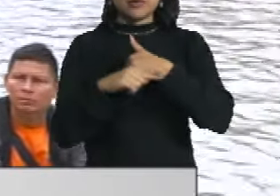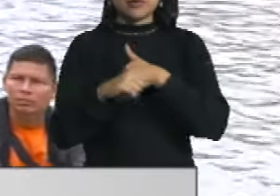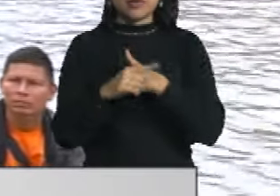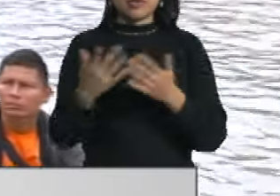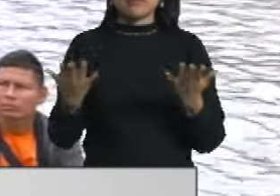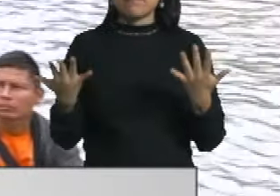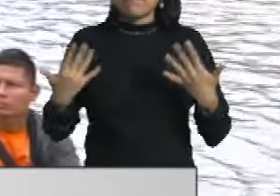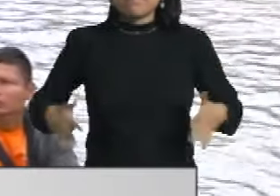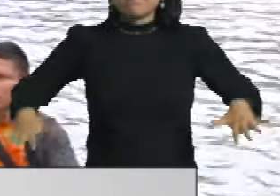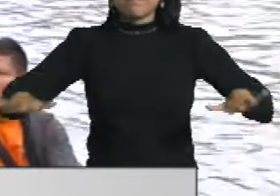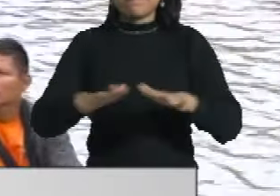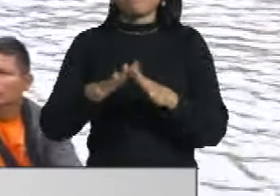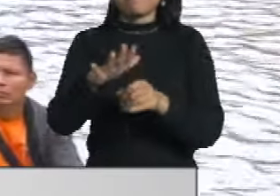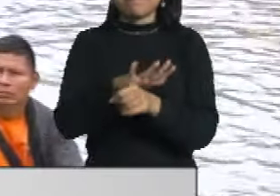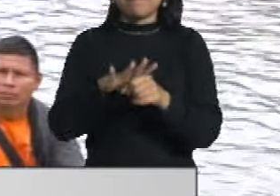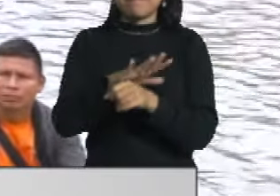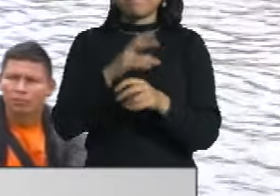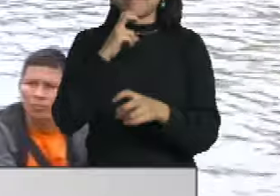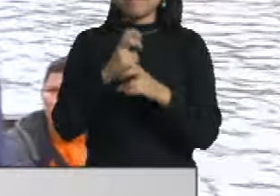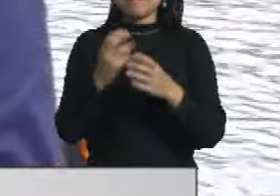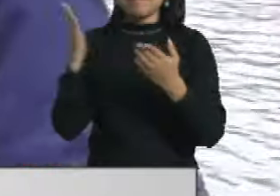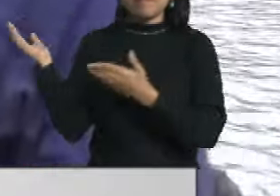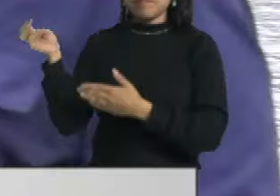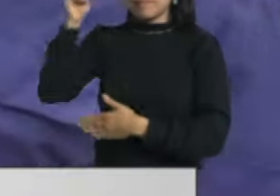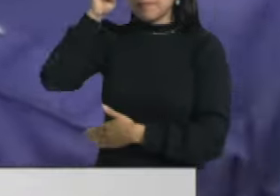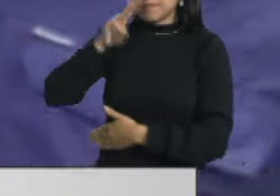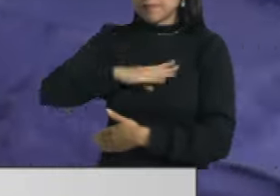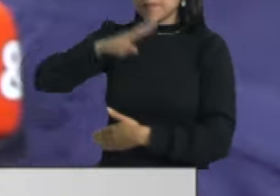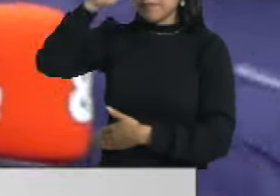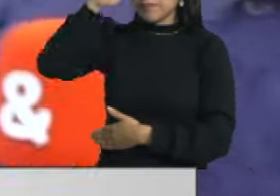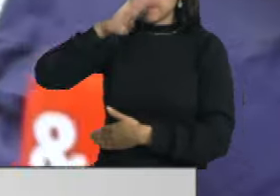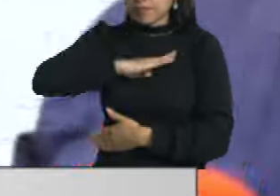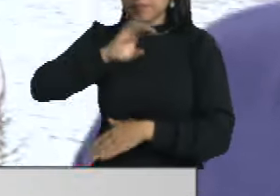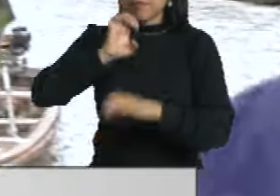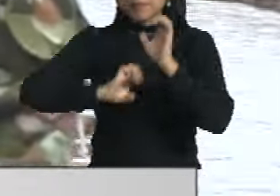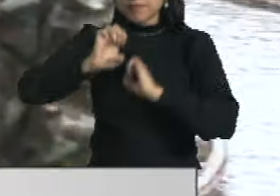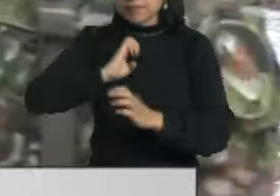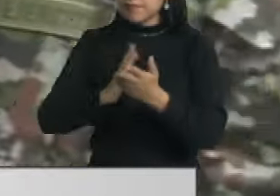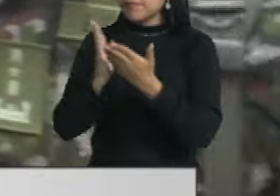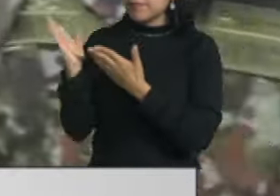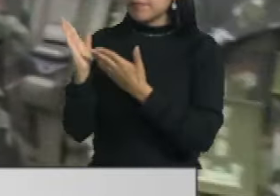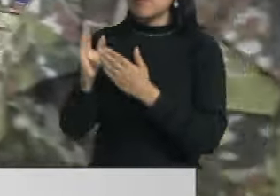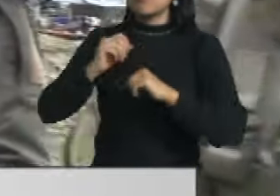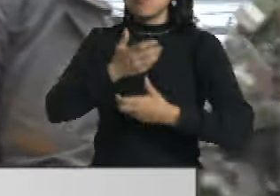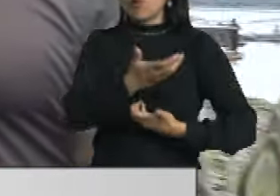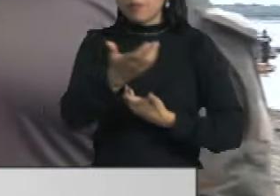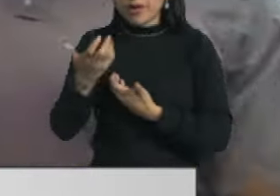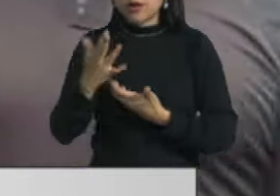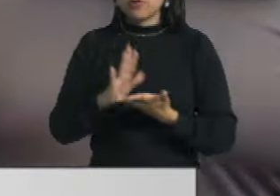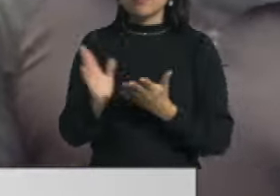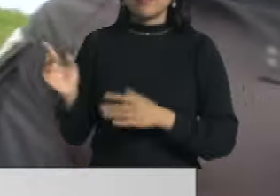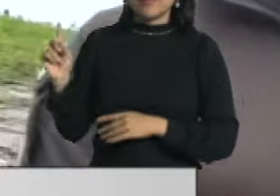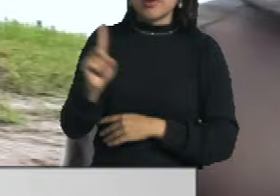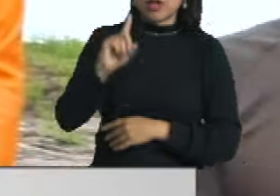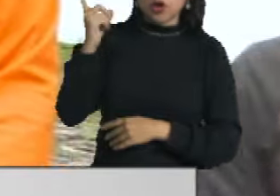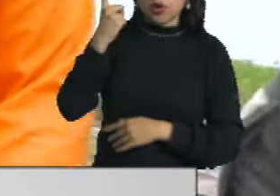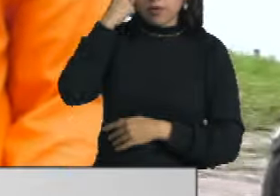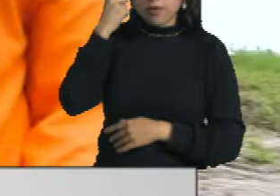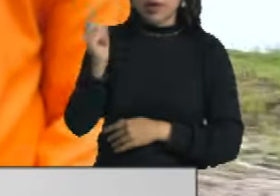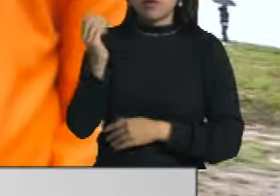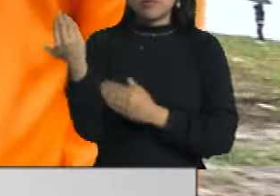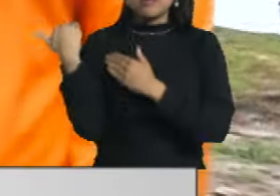esta crítica situación. Hace presencia el ejército, la policía, la defensa civil, los bomberos, por aquí también se encuentra el gobernador de